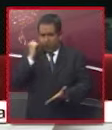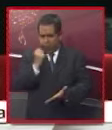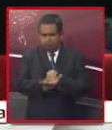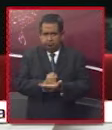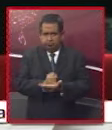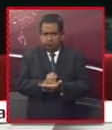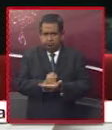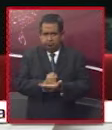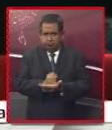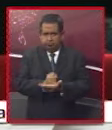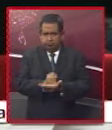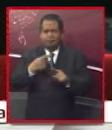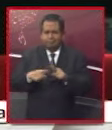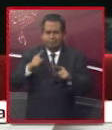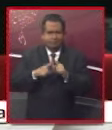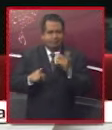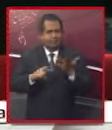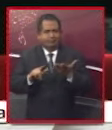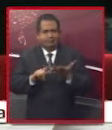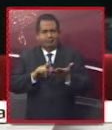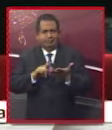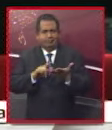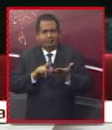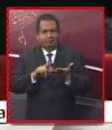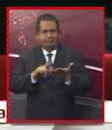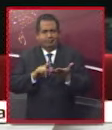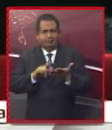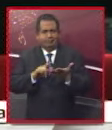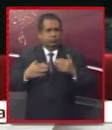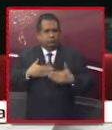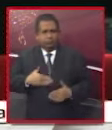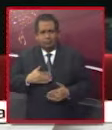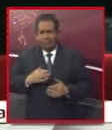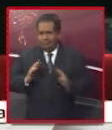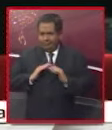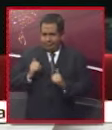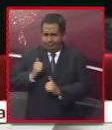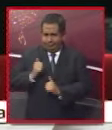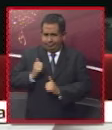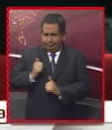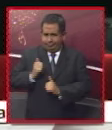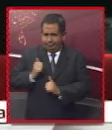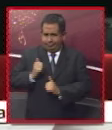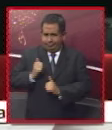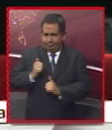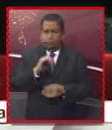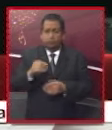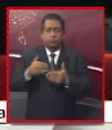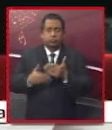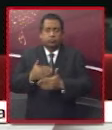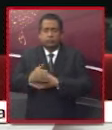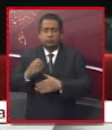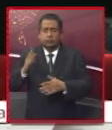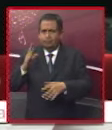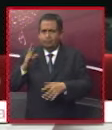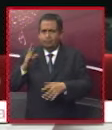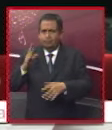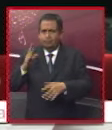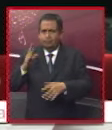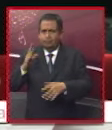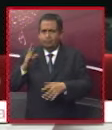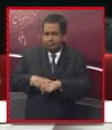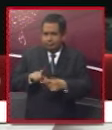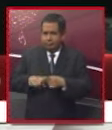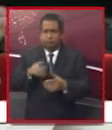Está aprobado en lo general y en lo particular el proyecto de decreto por el que se reforman, adicionan y derogan diversas disposiciones del Código de Justicia Militar y se expide el Código